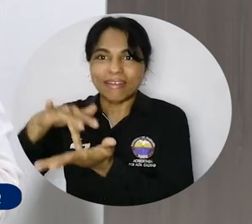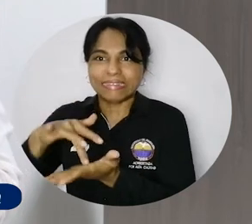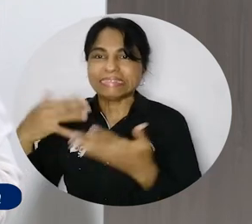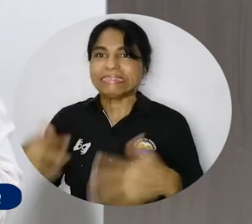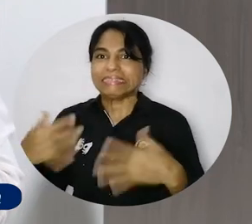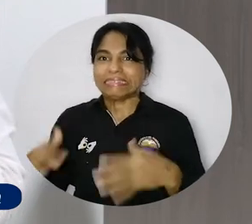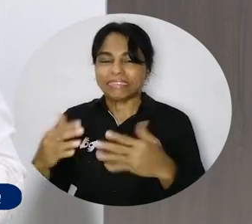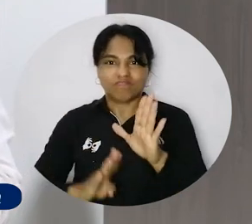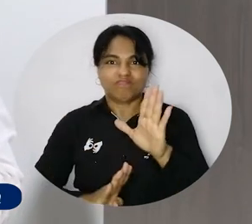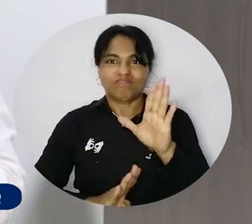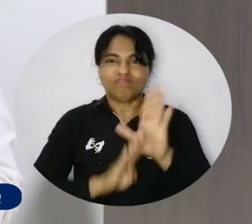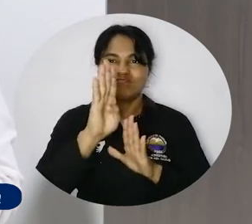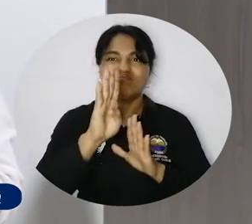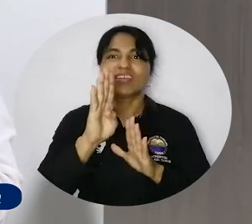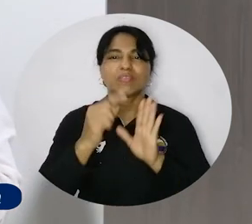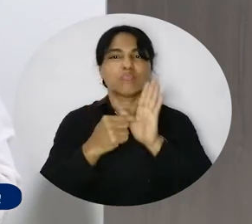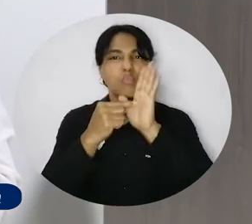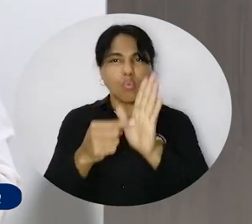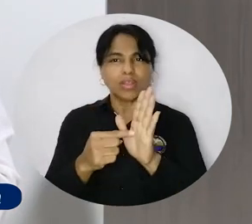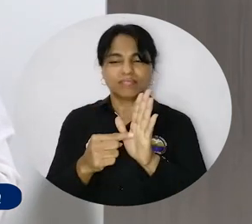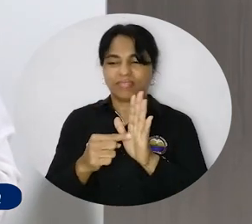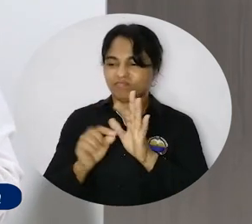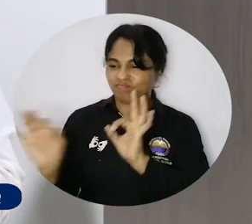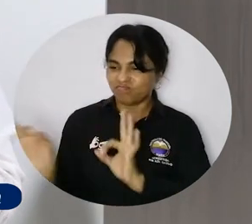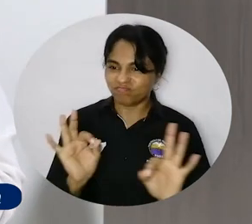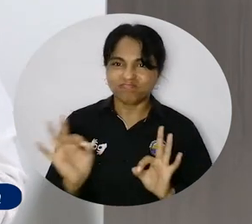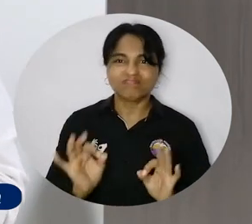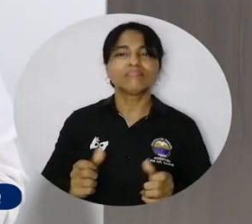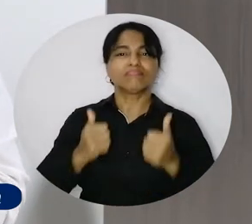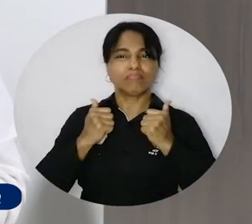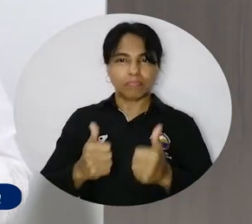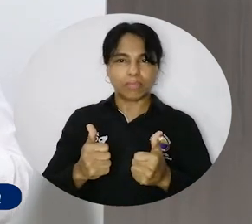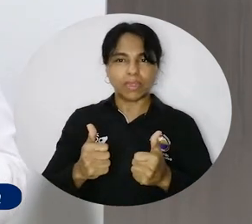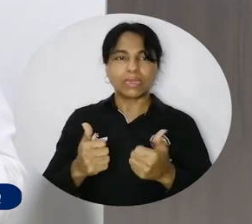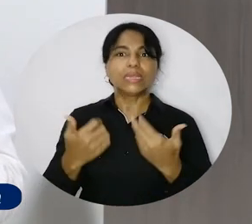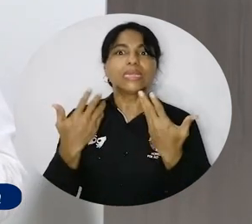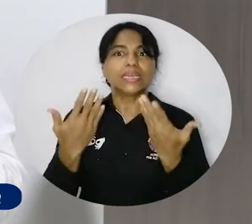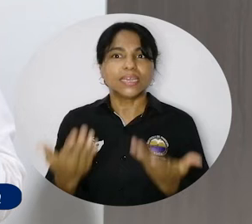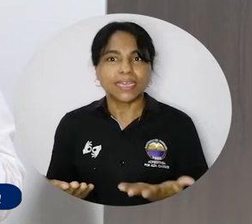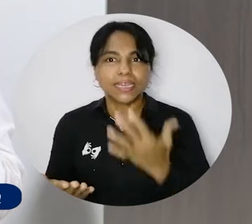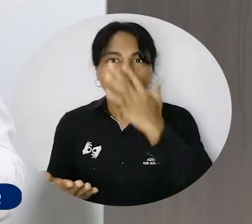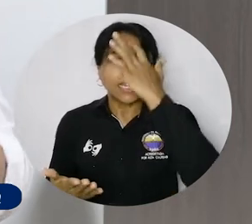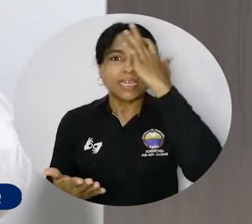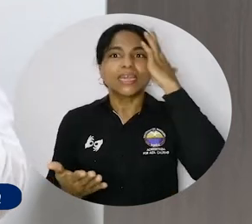gran avance y la muestra de que estamos haciendo las cosas bien, porque realmente cuando